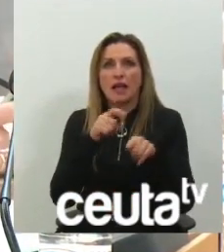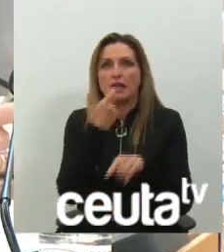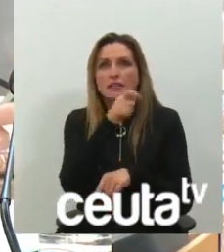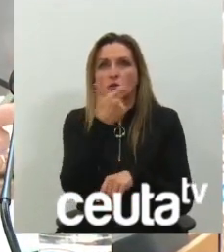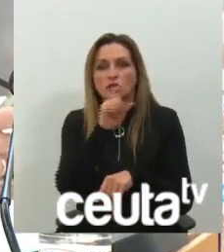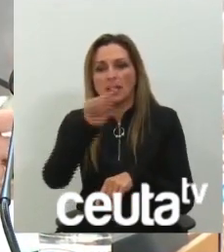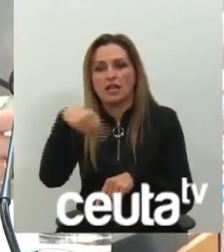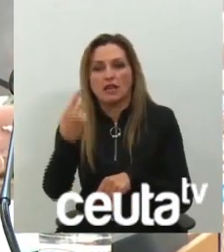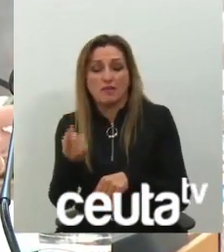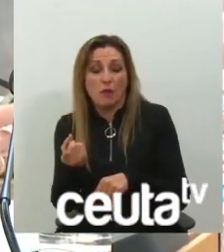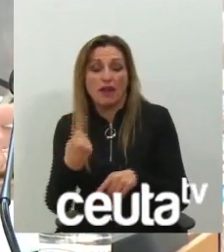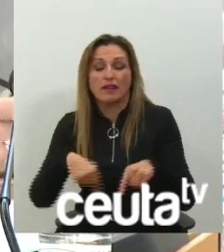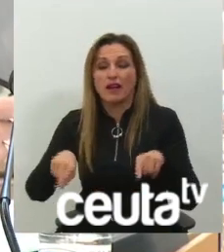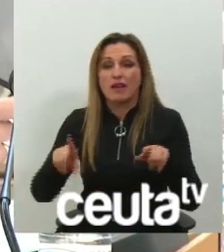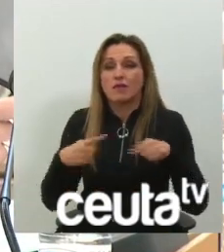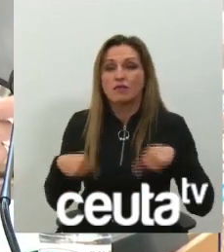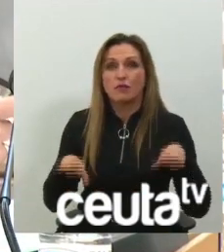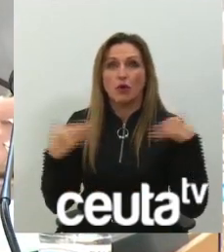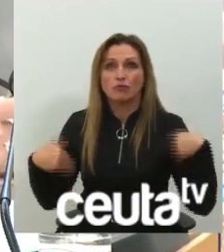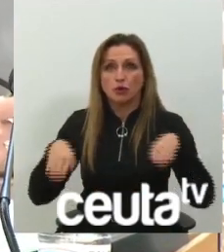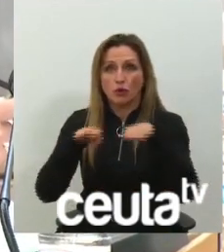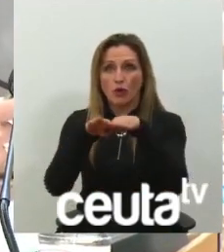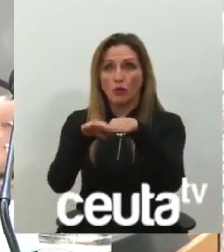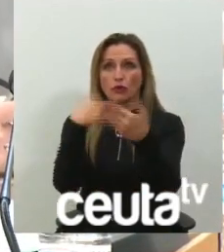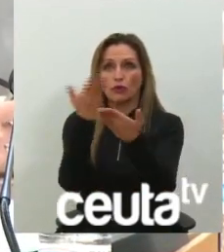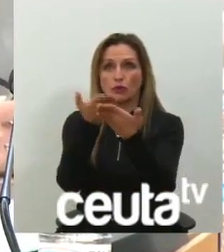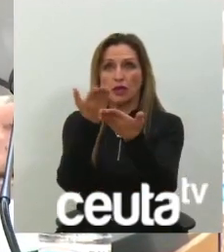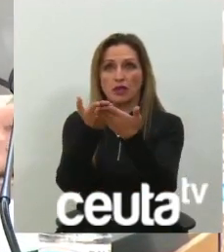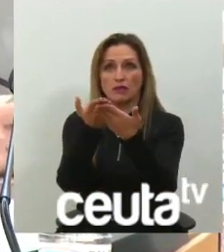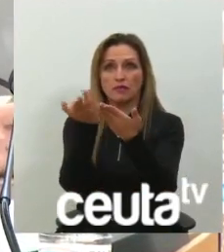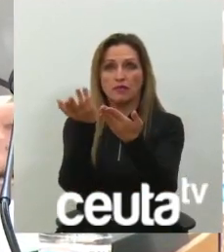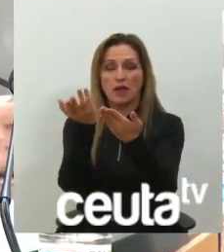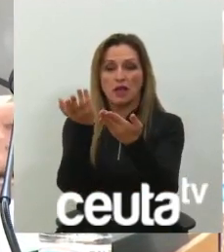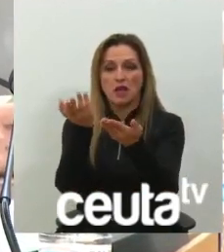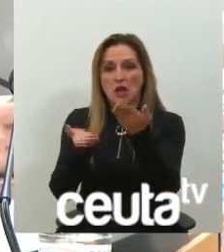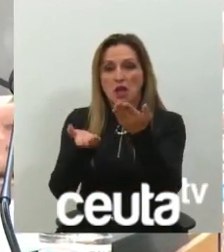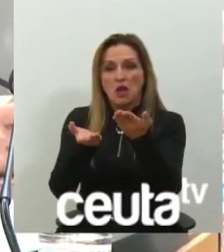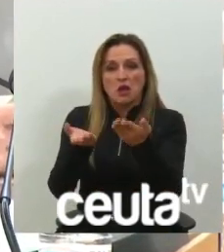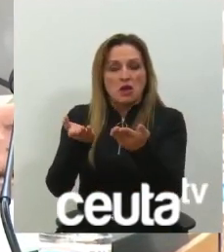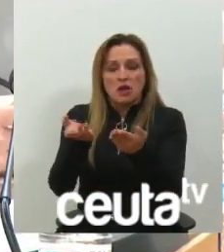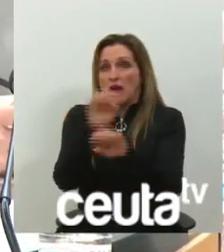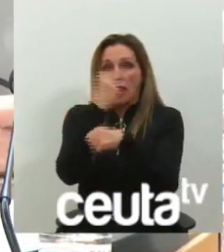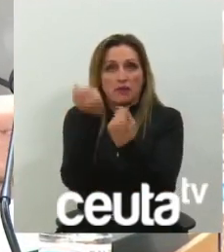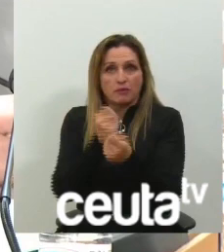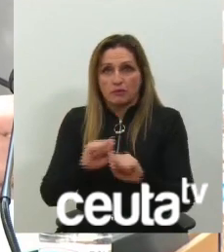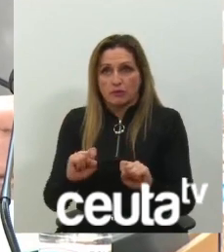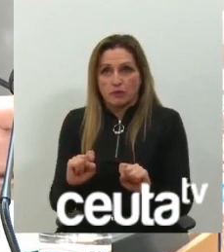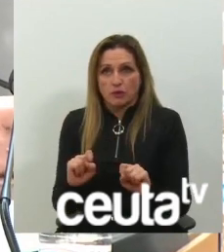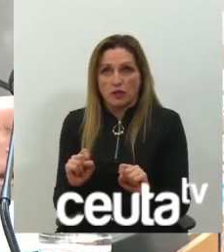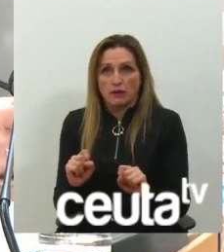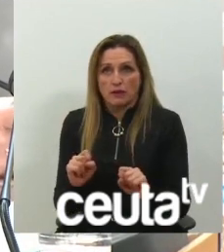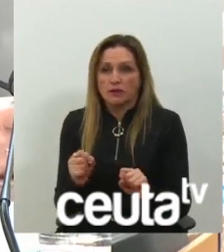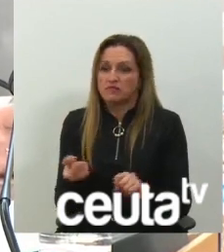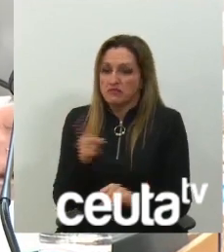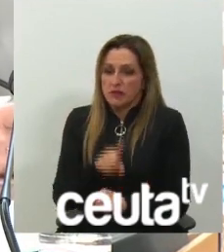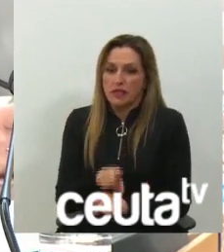pedir yo creo que esas dos cosas son casi incompatibles no se miren pero yo creo que es casi casi incompatible y